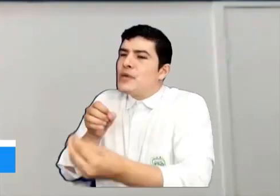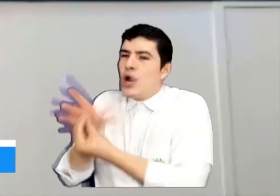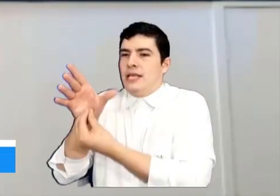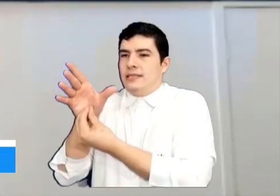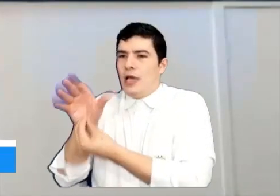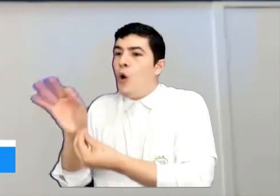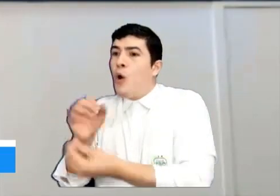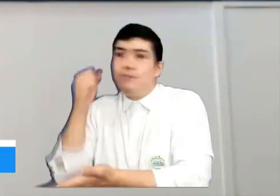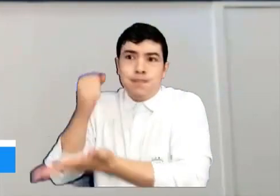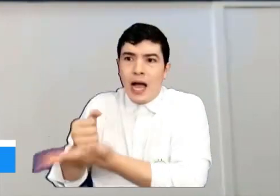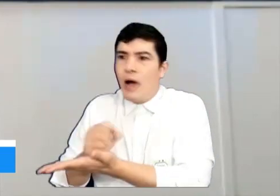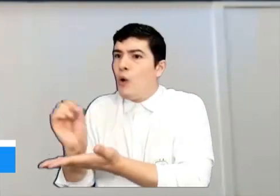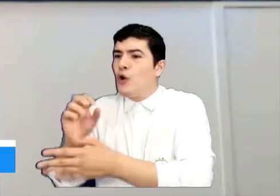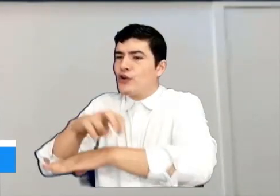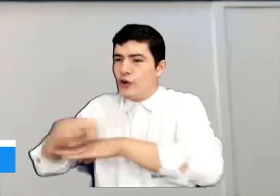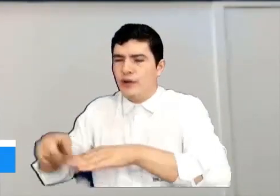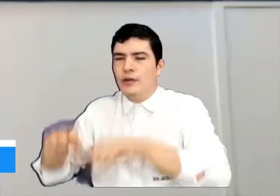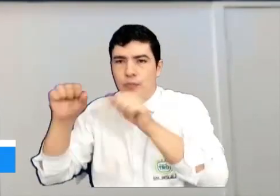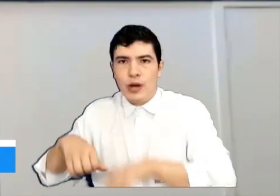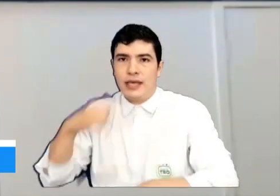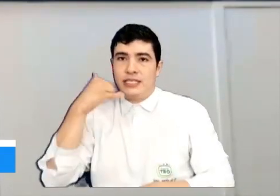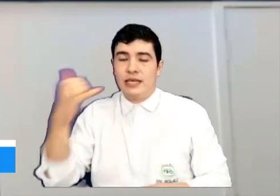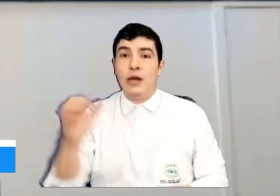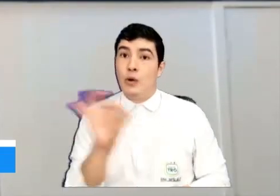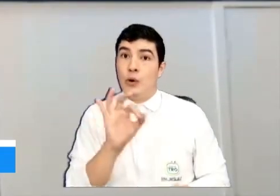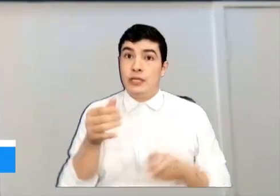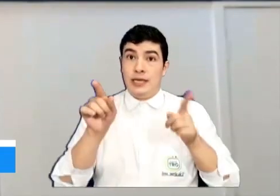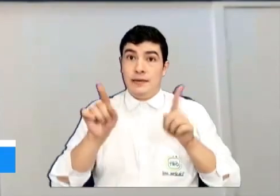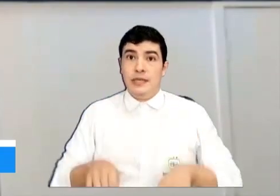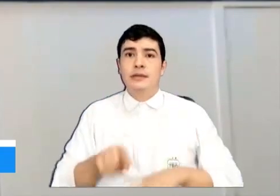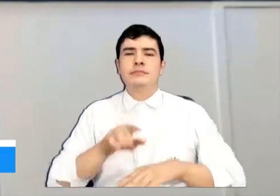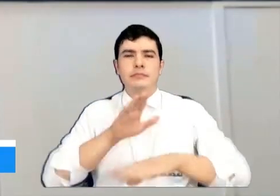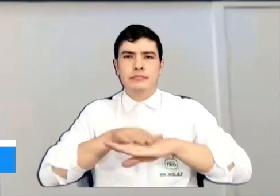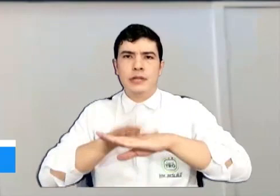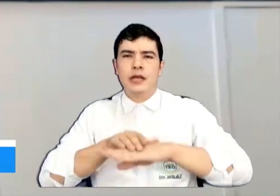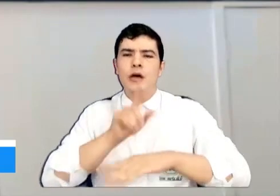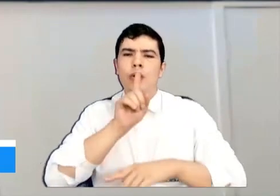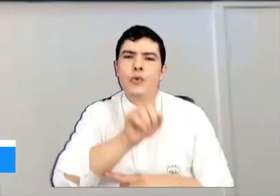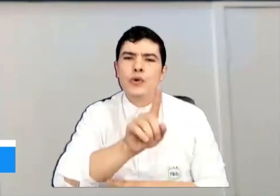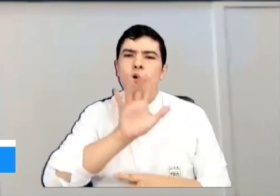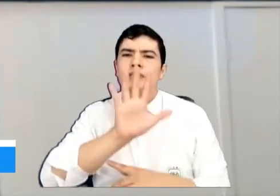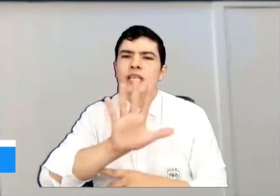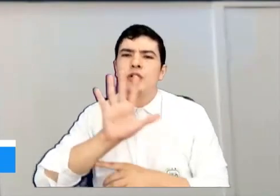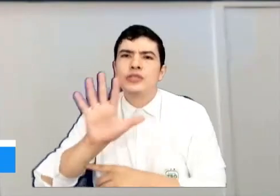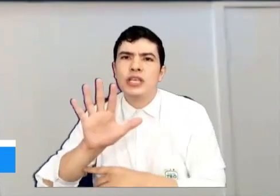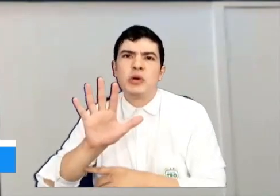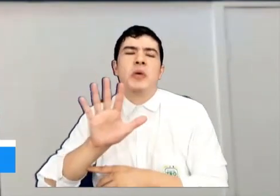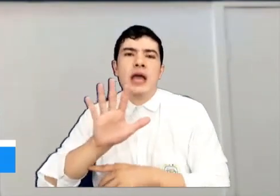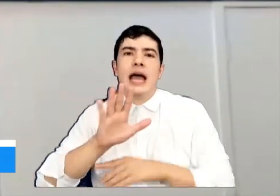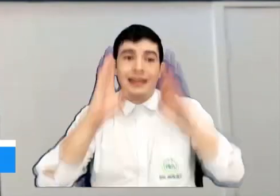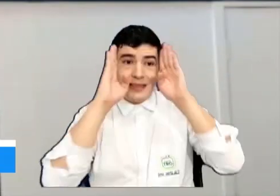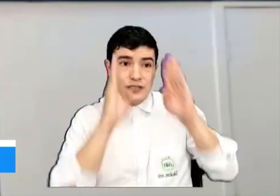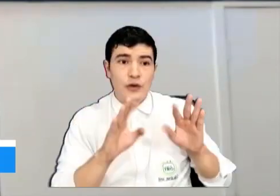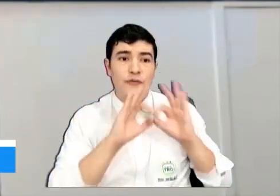767 para el tema de movilidad o tránsito. Y para temas comerciales también hacer uso de las páginas web o las